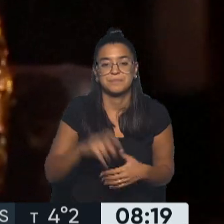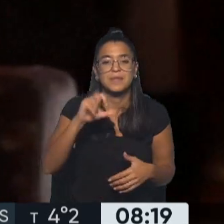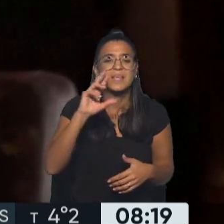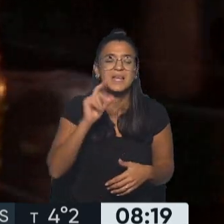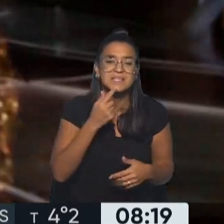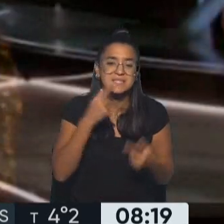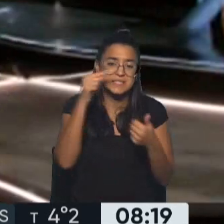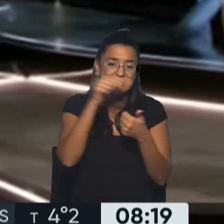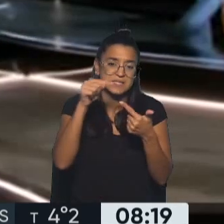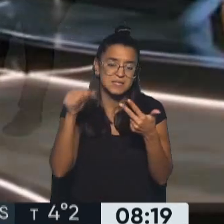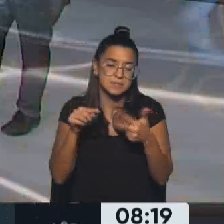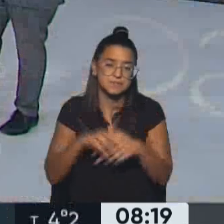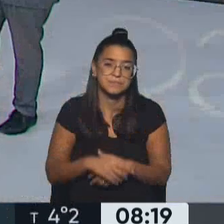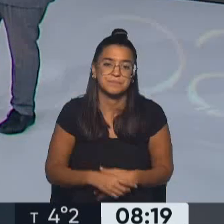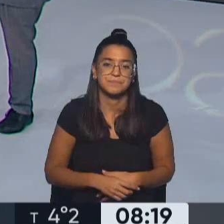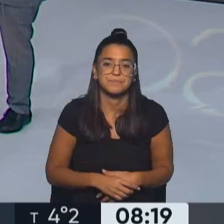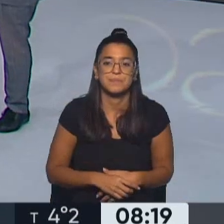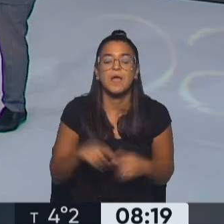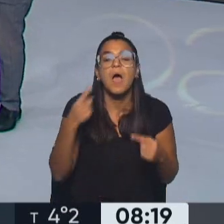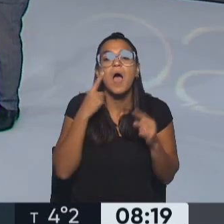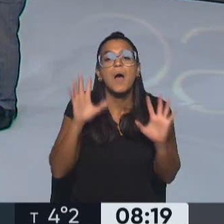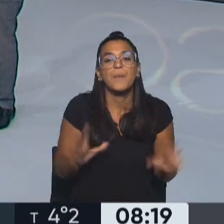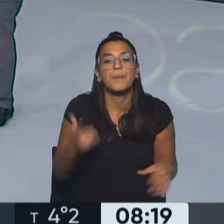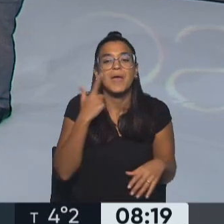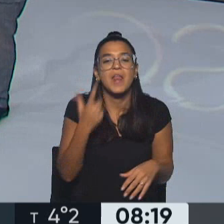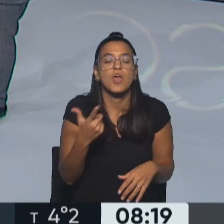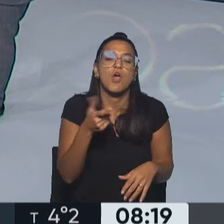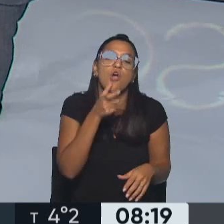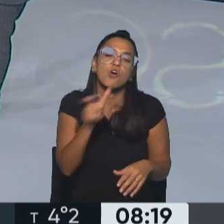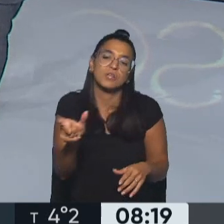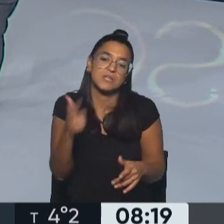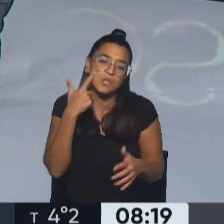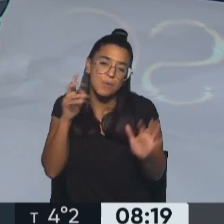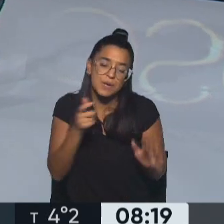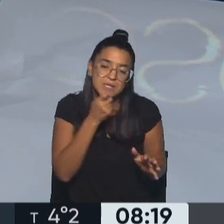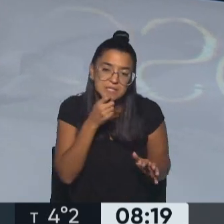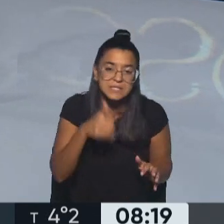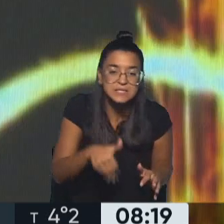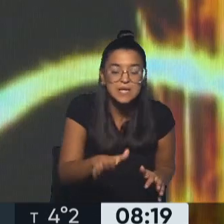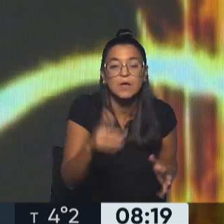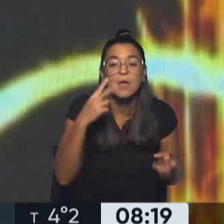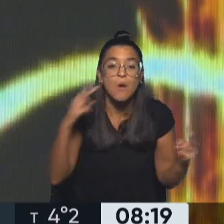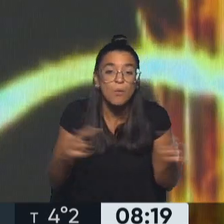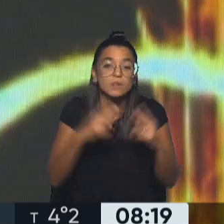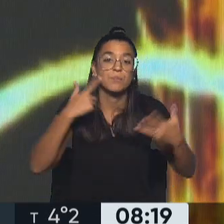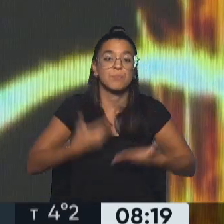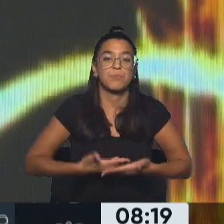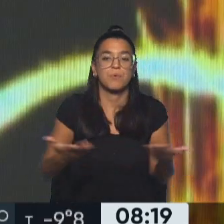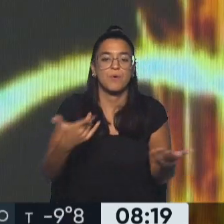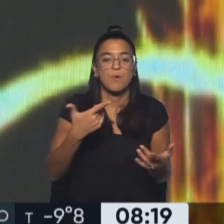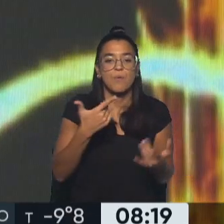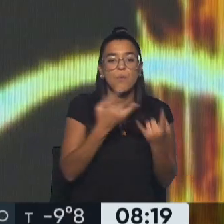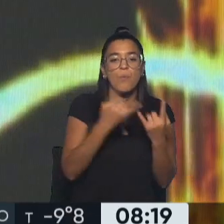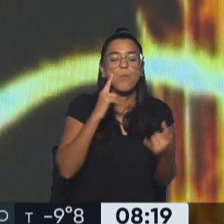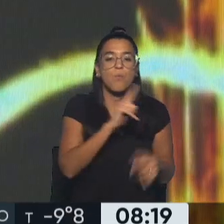clavó. Y ahora habrá que ver qué contesta Chris Rock y habrá que ver si en algún momento se encuentran públicamente qué es lo que dice Will Smith. No